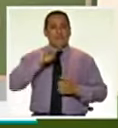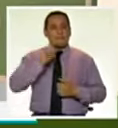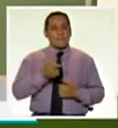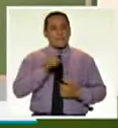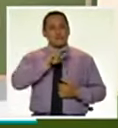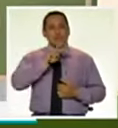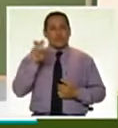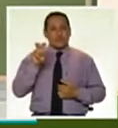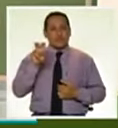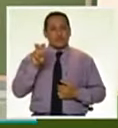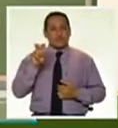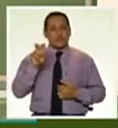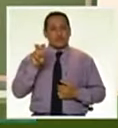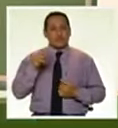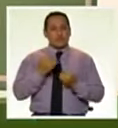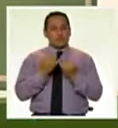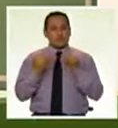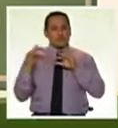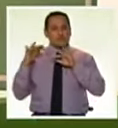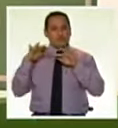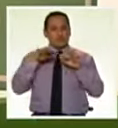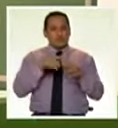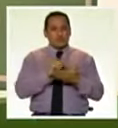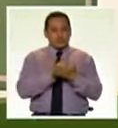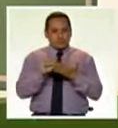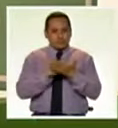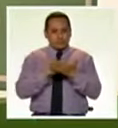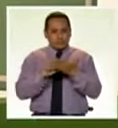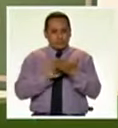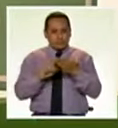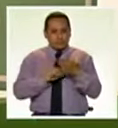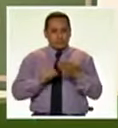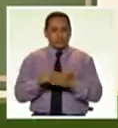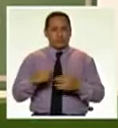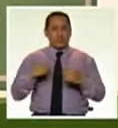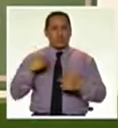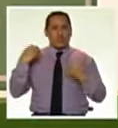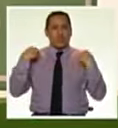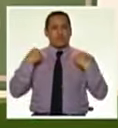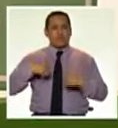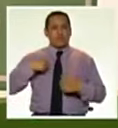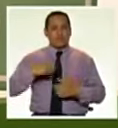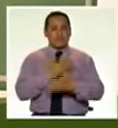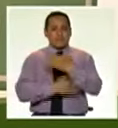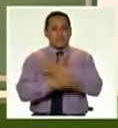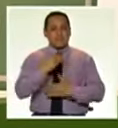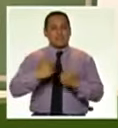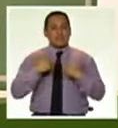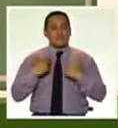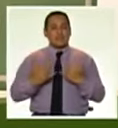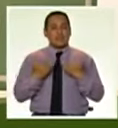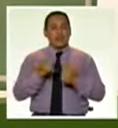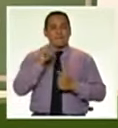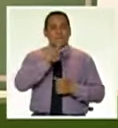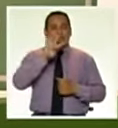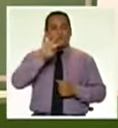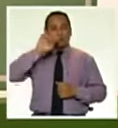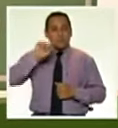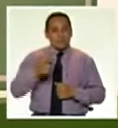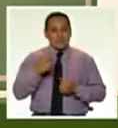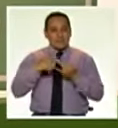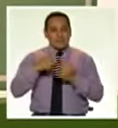usuarios registrados en nuestro OMAPET, estamos haciendo 24,000 atenciones